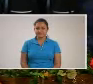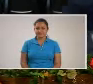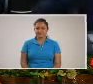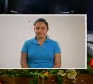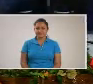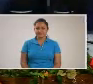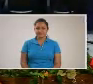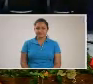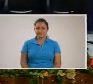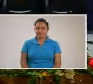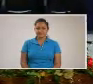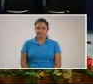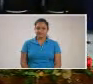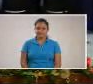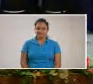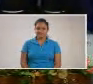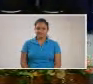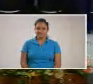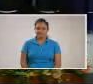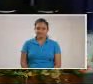Vamos a ver, ¿cómo es la cosa aquí?